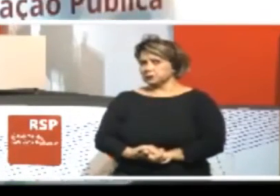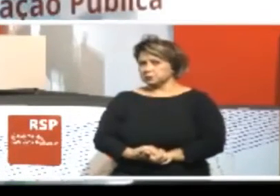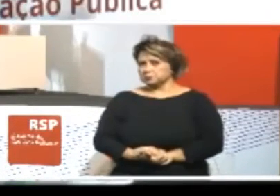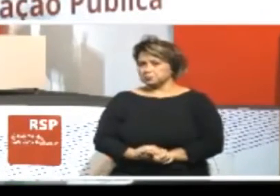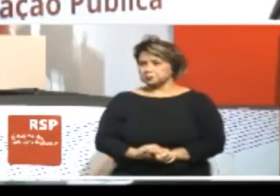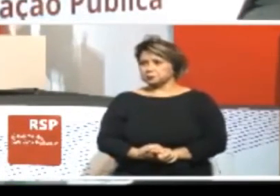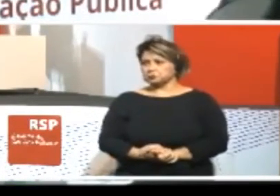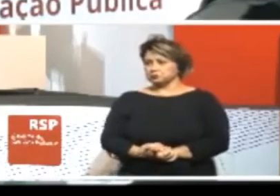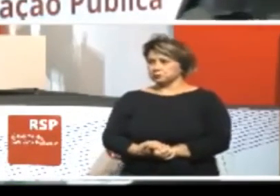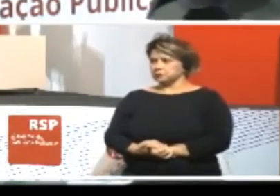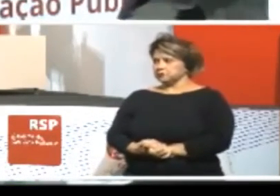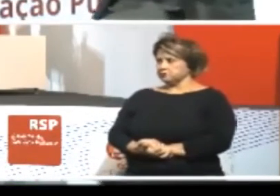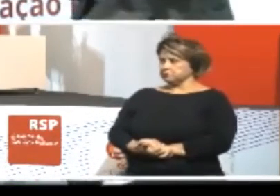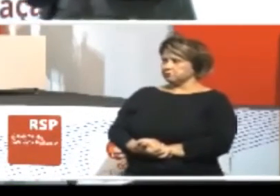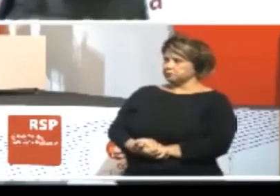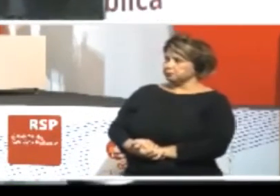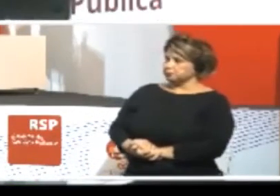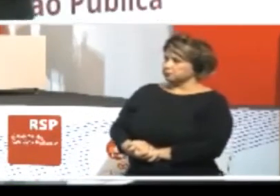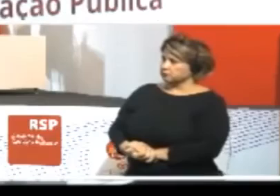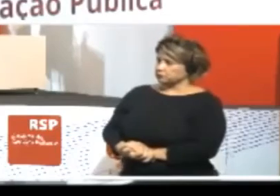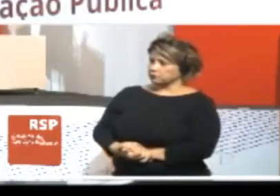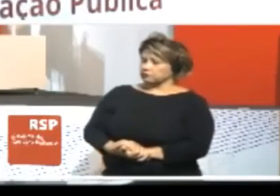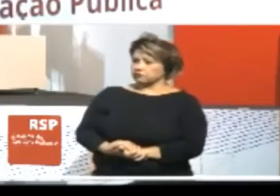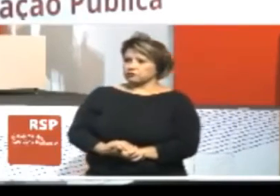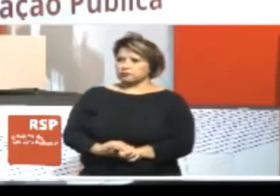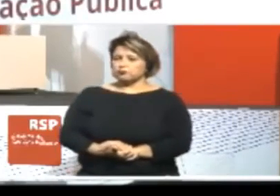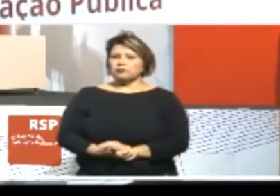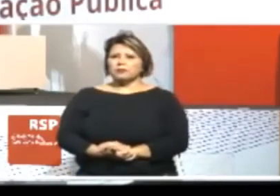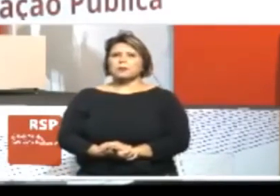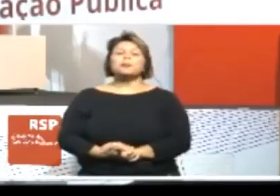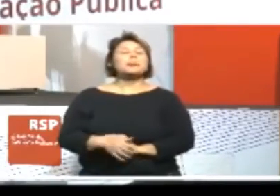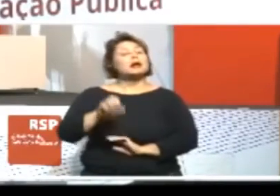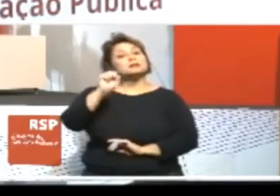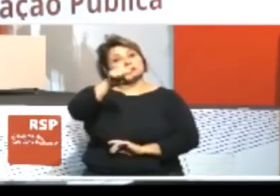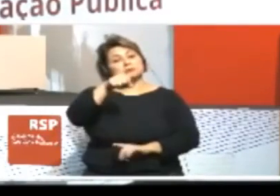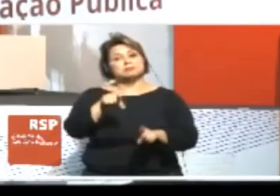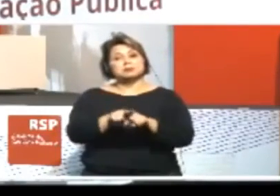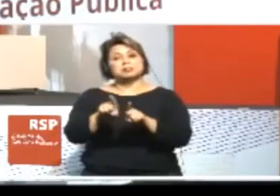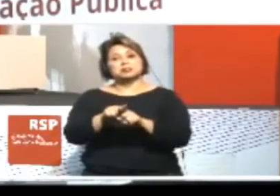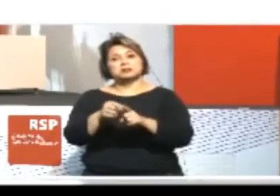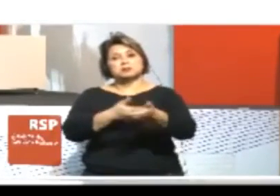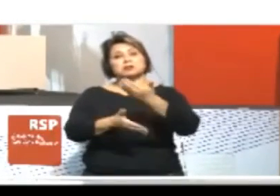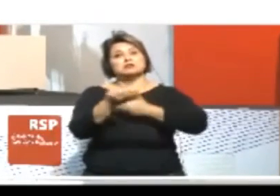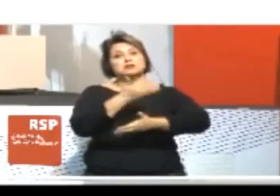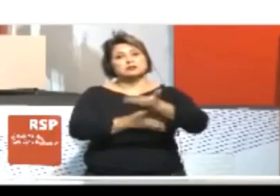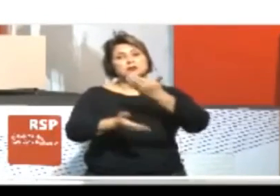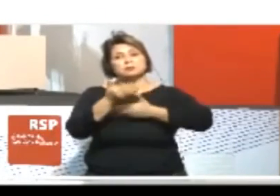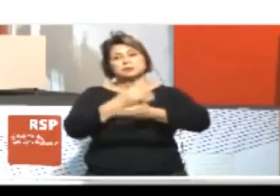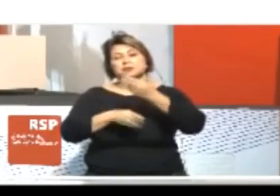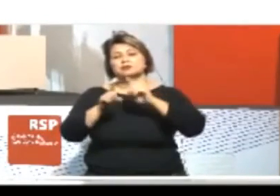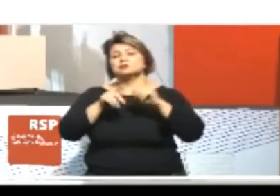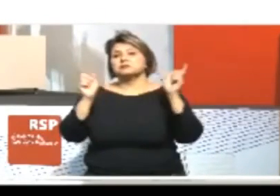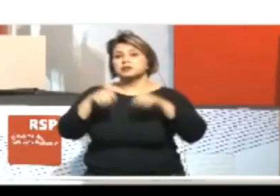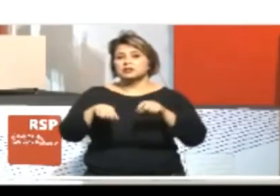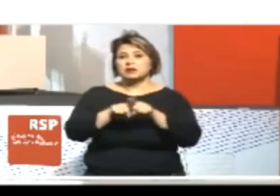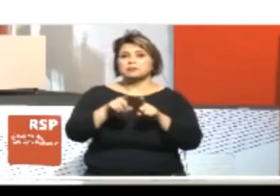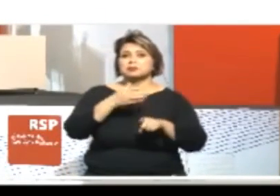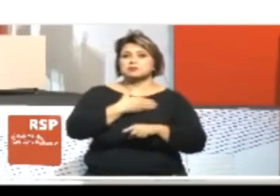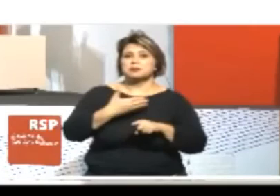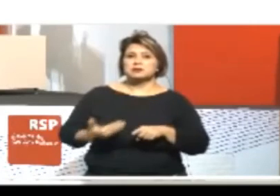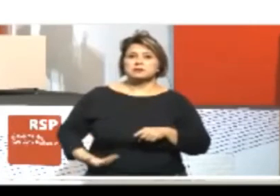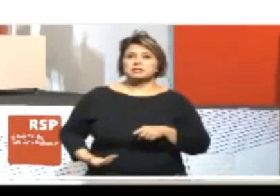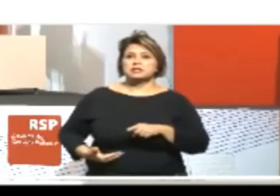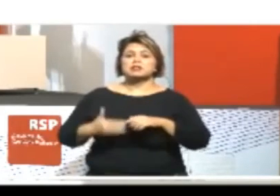Definitivamente, la relación entre la capacidad del gobierno y desarrollo es significativa.